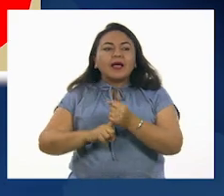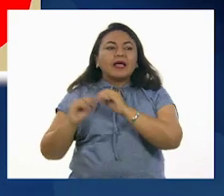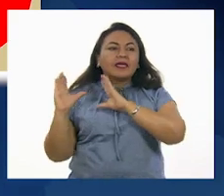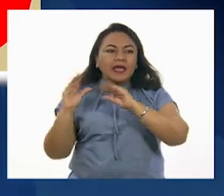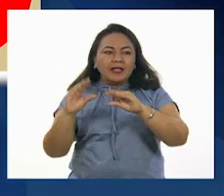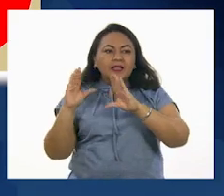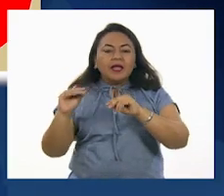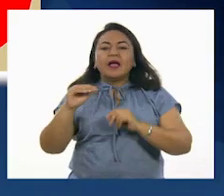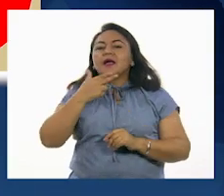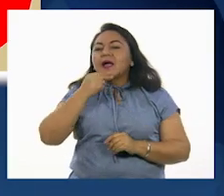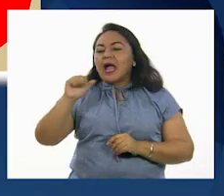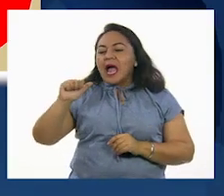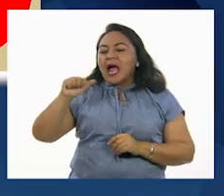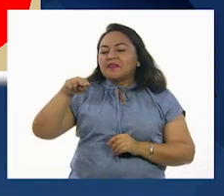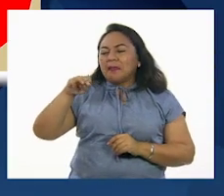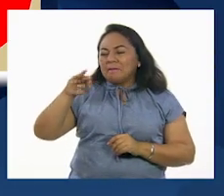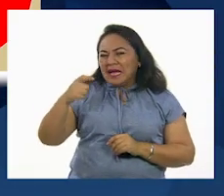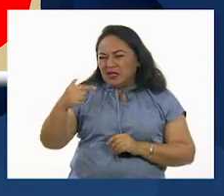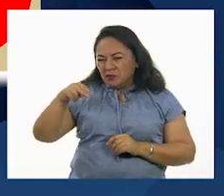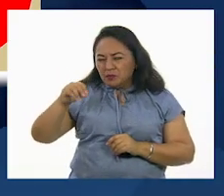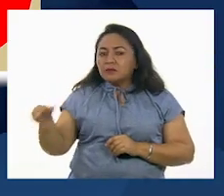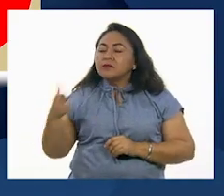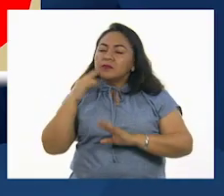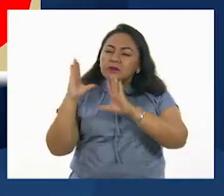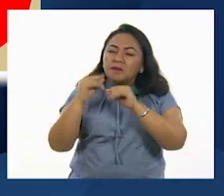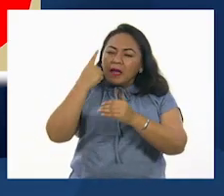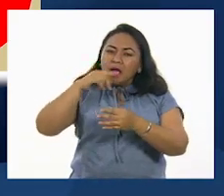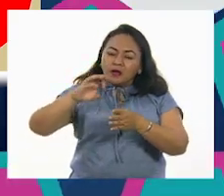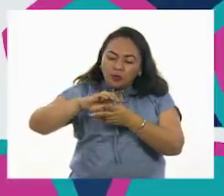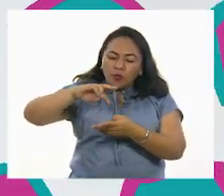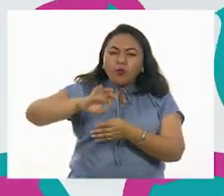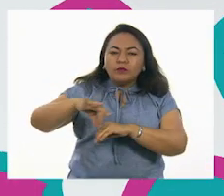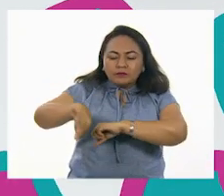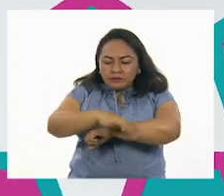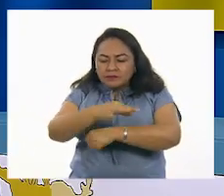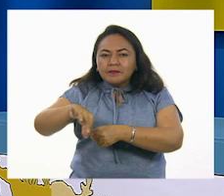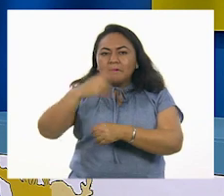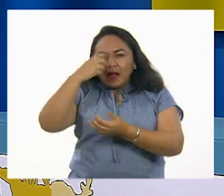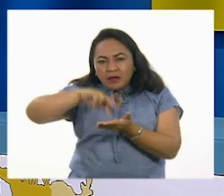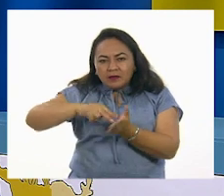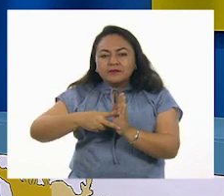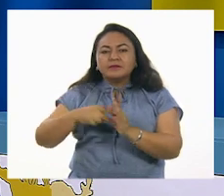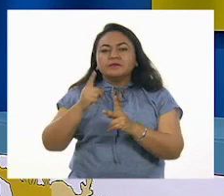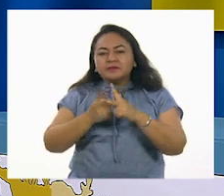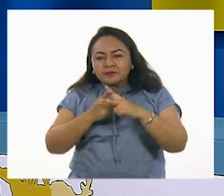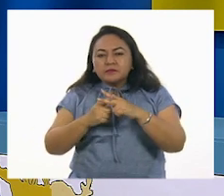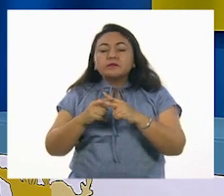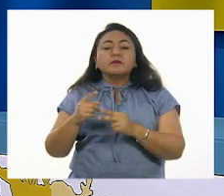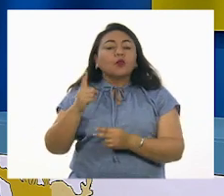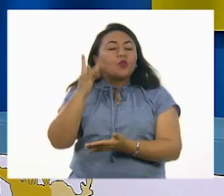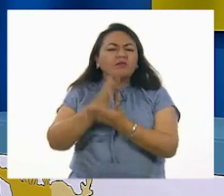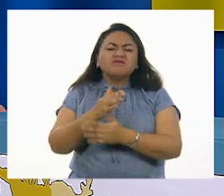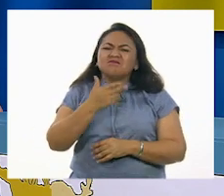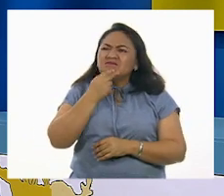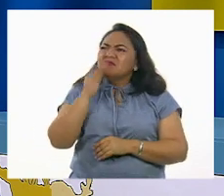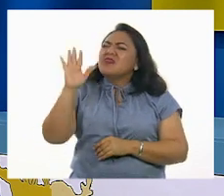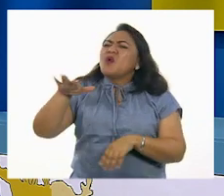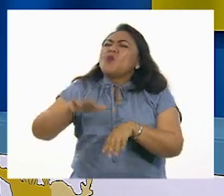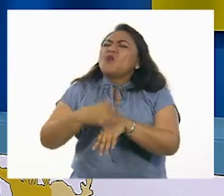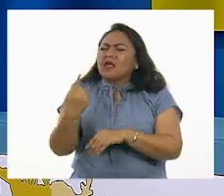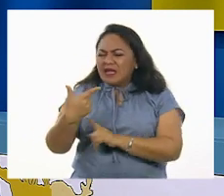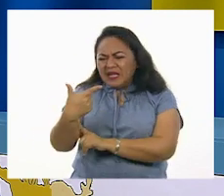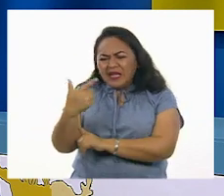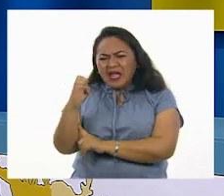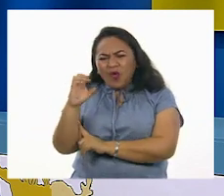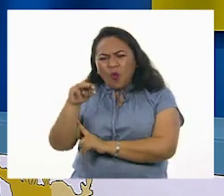mentores, le respondió a Alejandro que para el estudio de la geometría solo había un camino. Esto porque Alejandro le preguntó por qué la geometría era